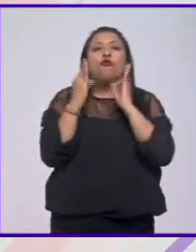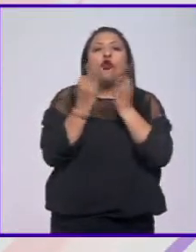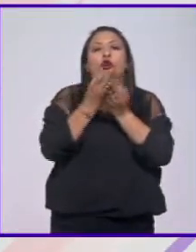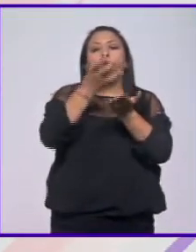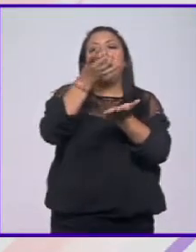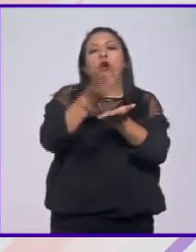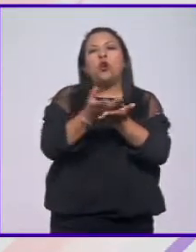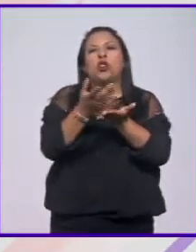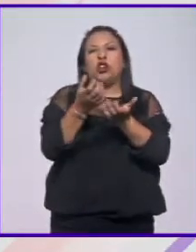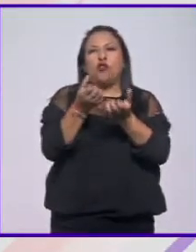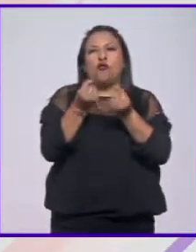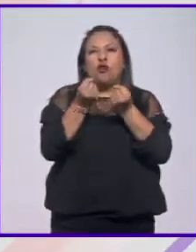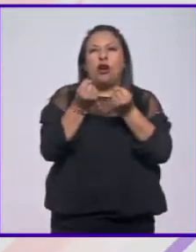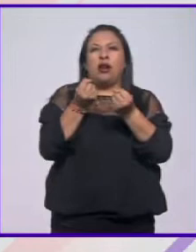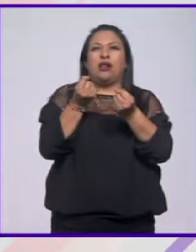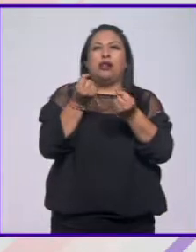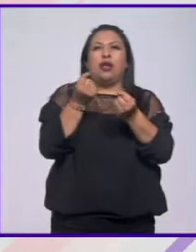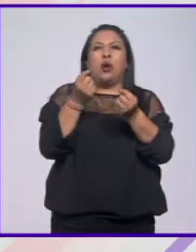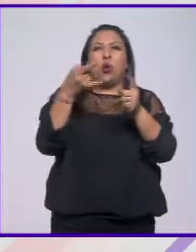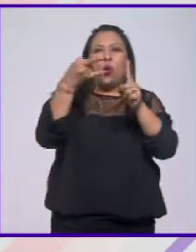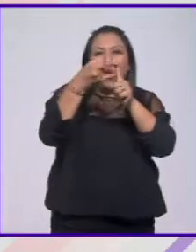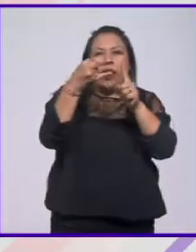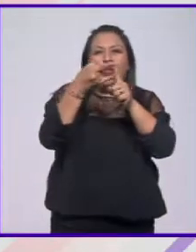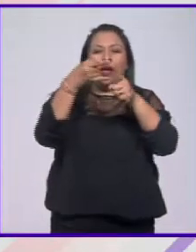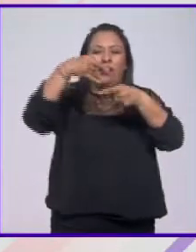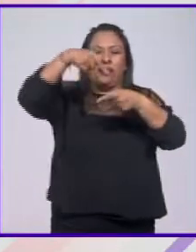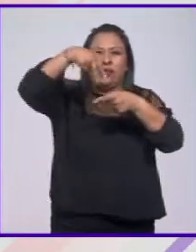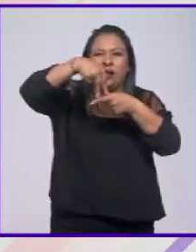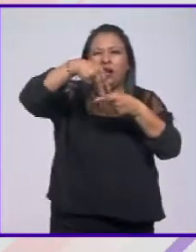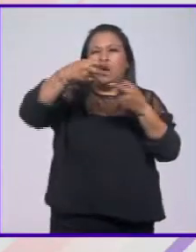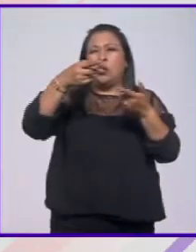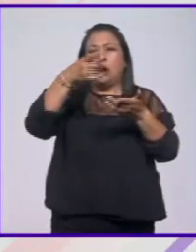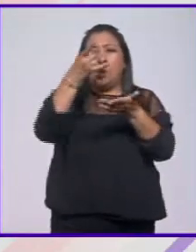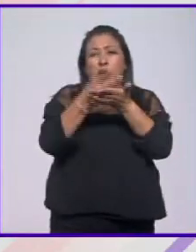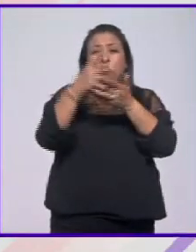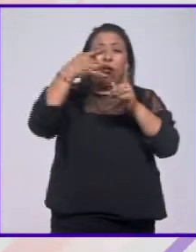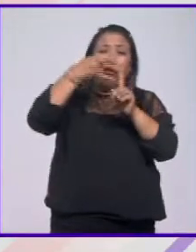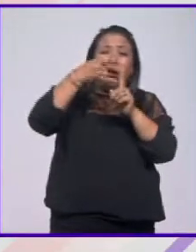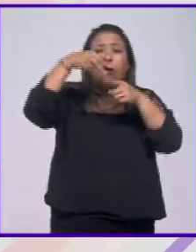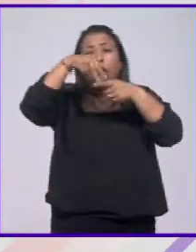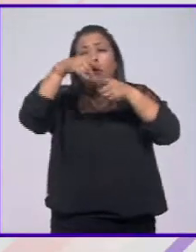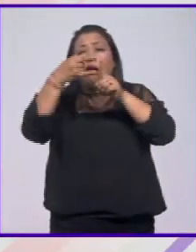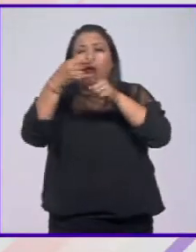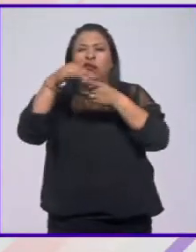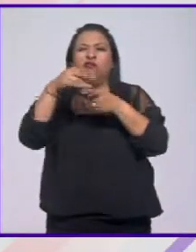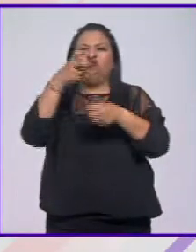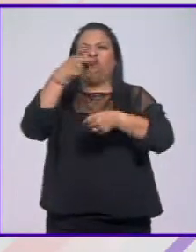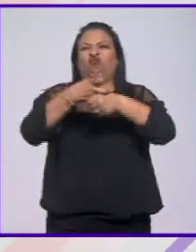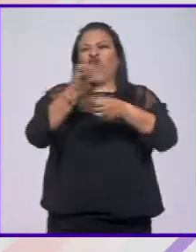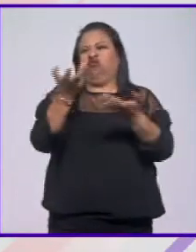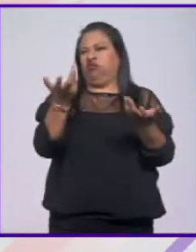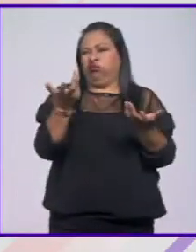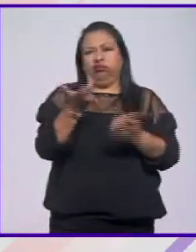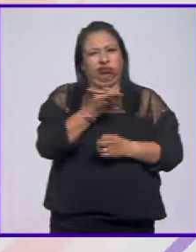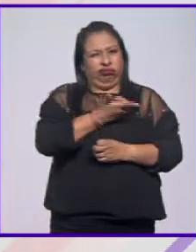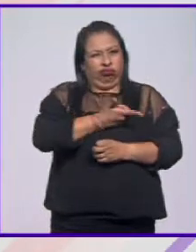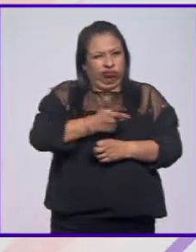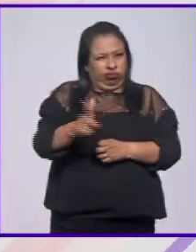formas rígidas, cuadradas y triangulares, pues sería un poco duro el trabajo. Me